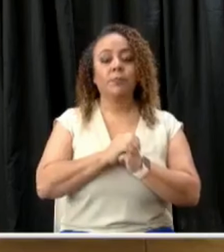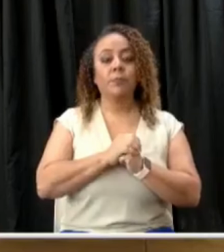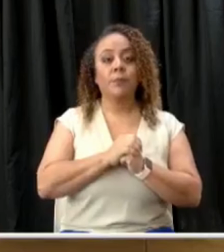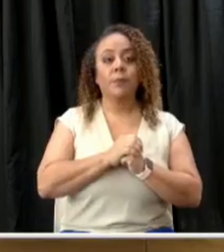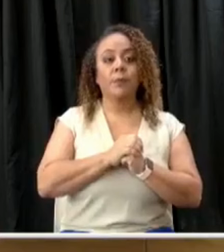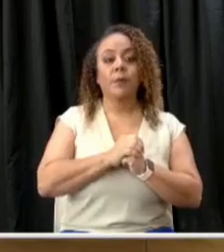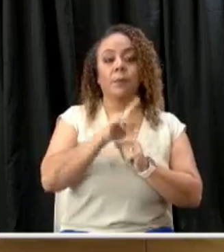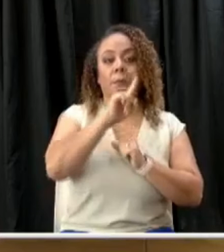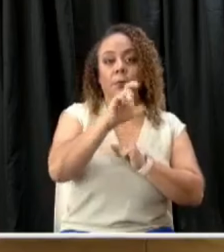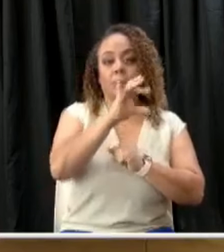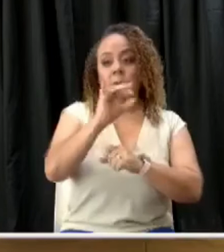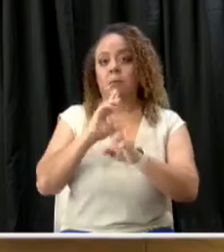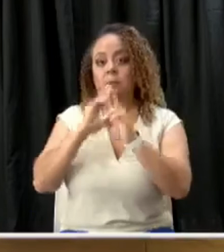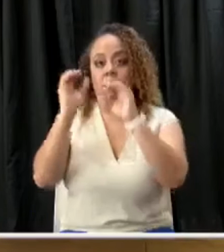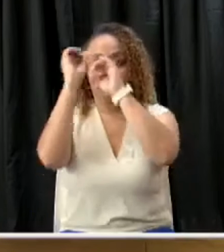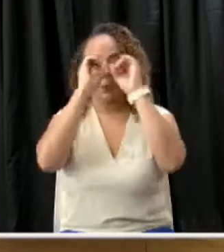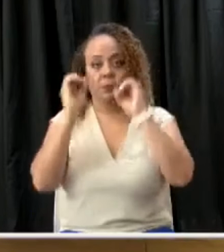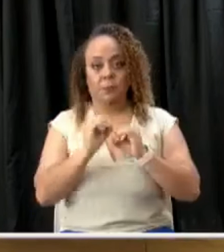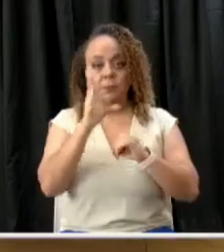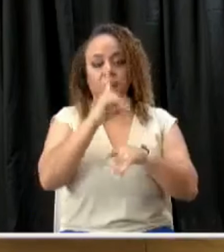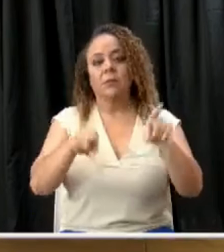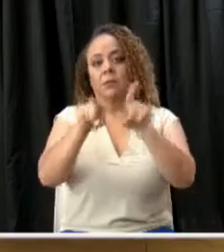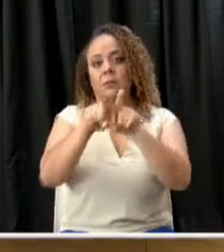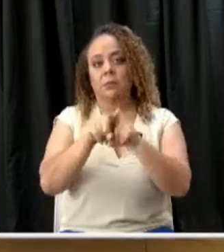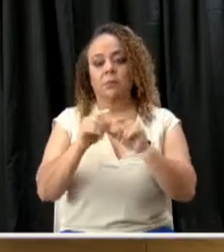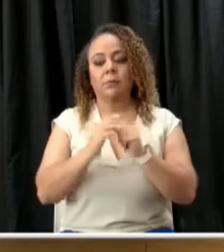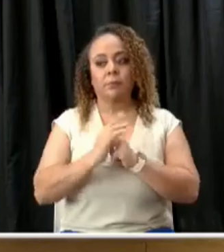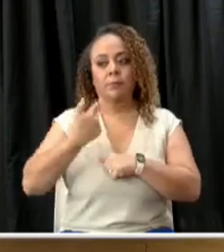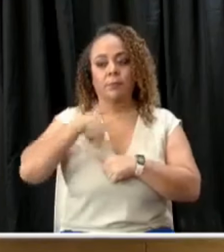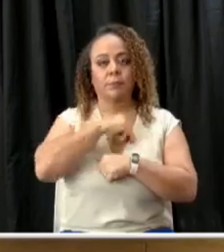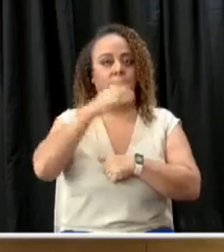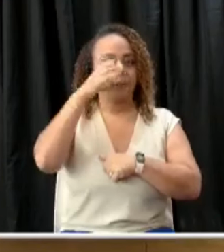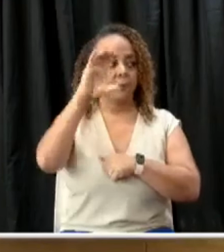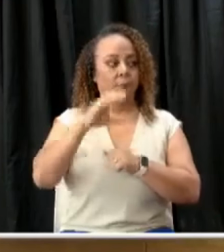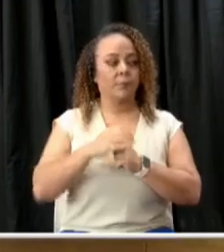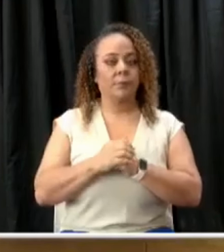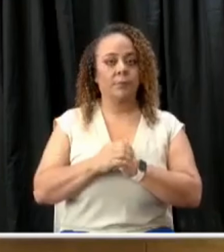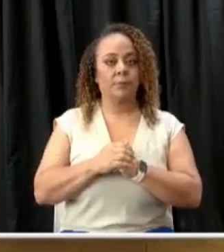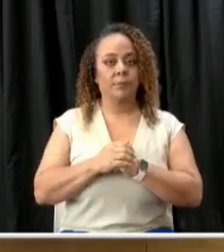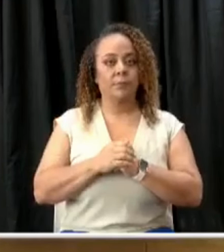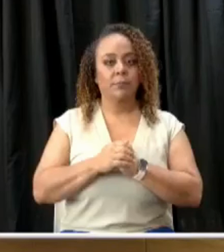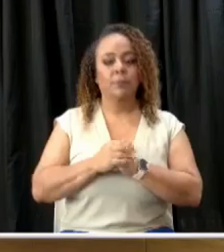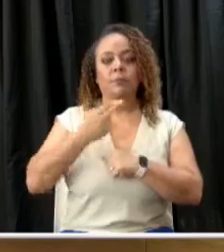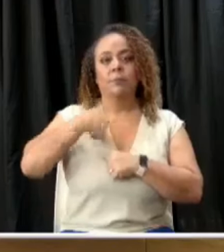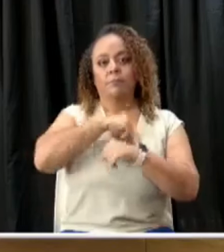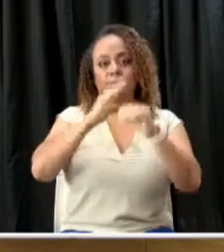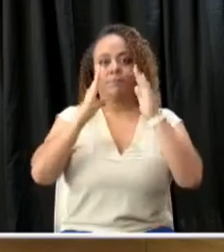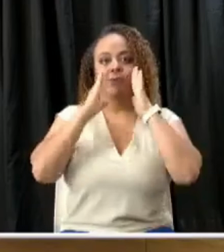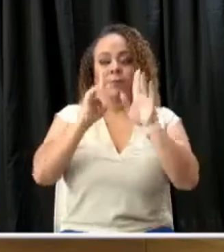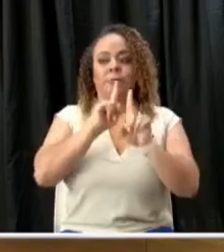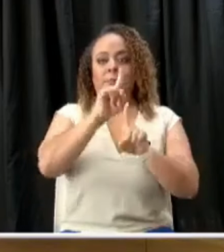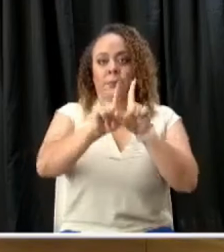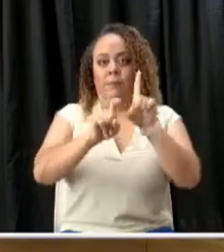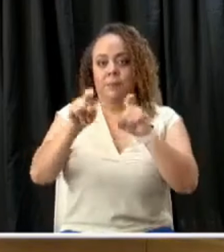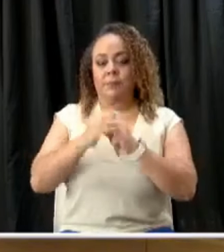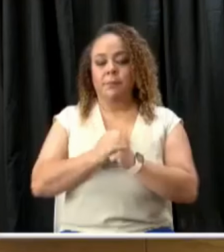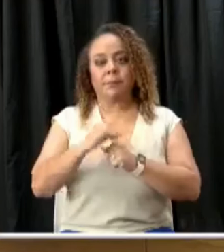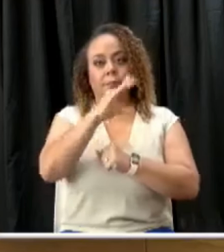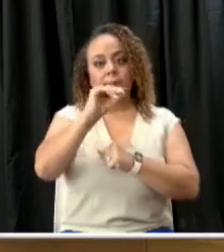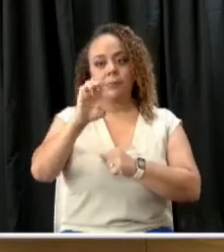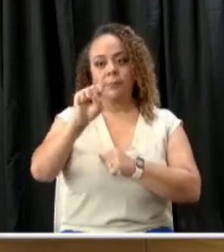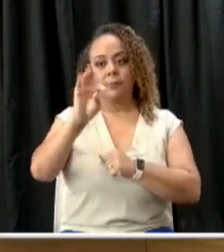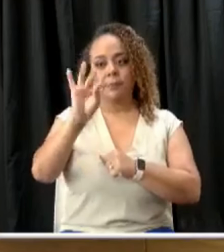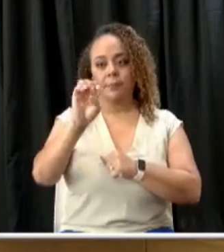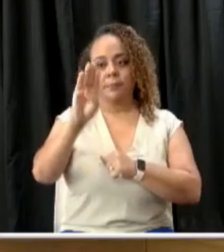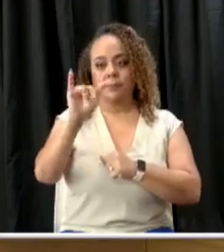que está aquí en el Zoom y si no, también a través de nuestro Facebook, donde les estaremos atendiendo la consulta y Esteban nos